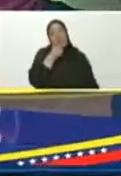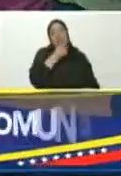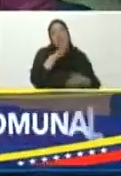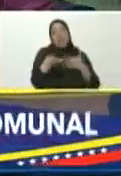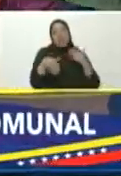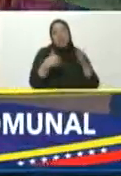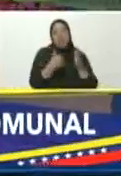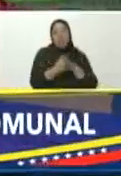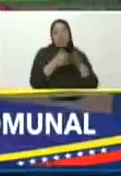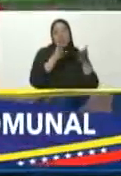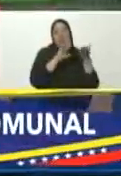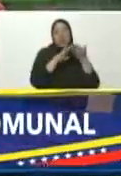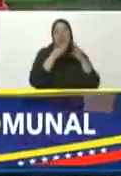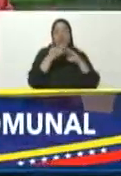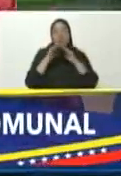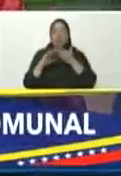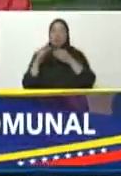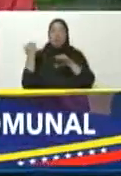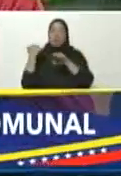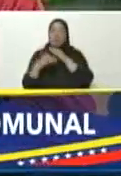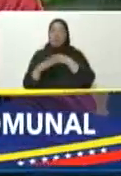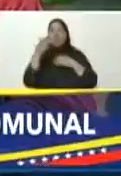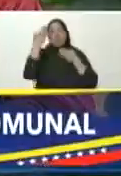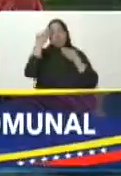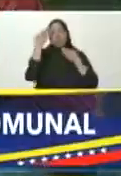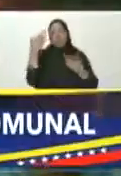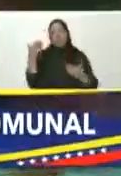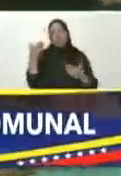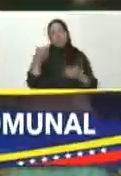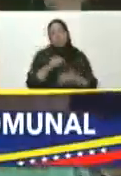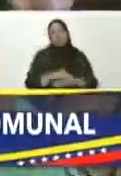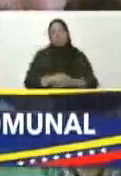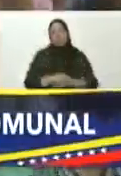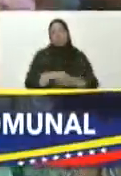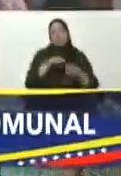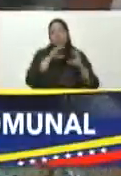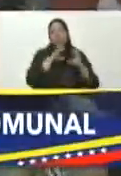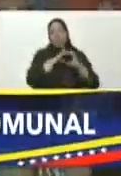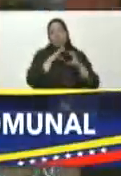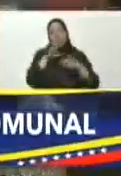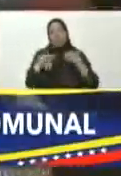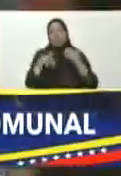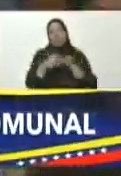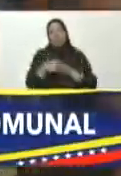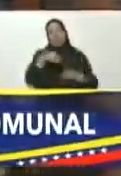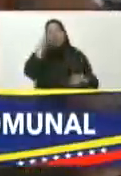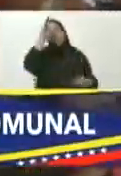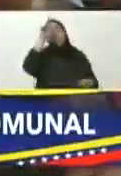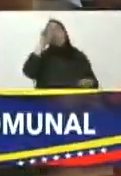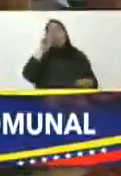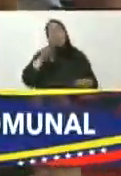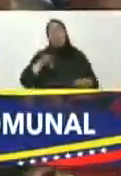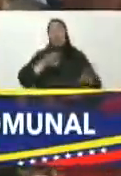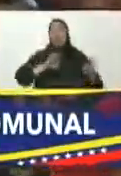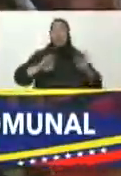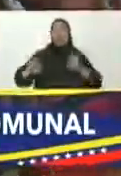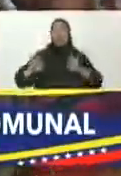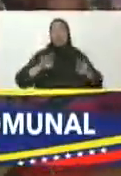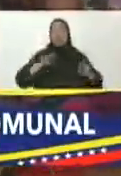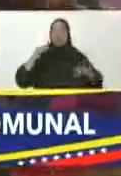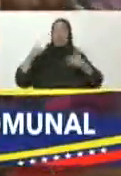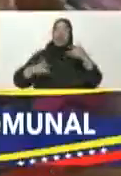todo este recorrido, y a quien le mando un saludo también desde mi corazón. Todos estos días preparando el acto estuvimos por